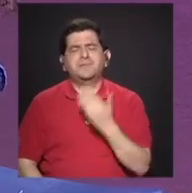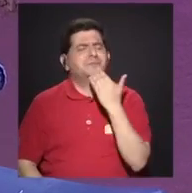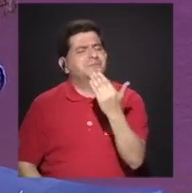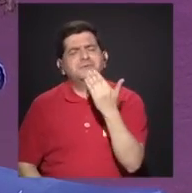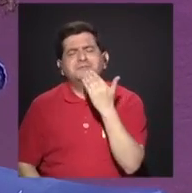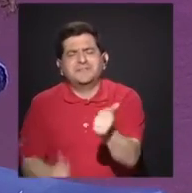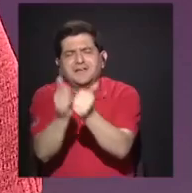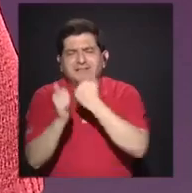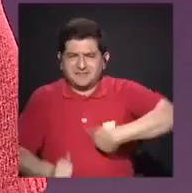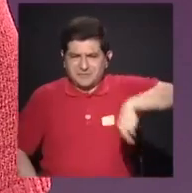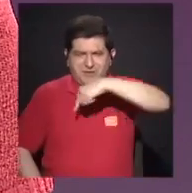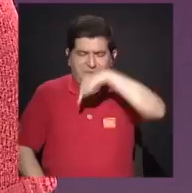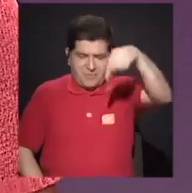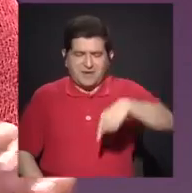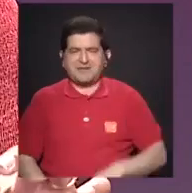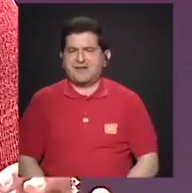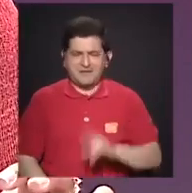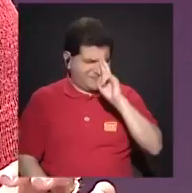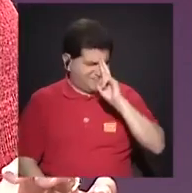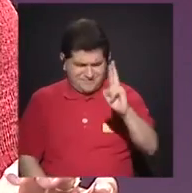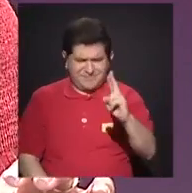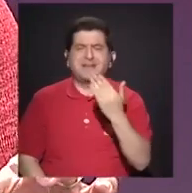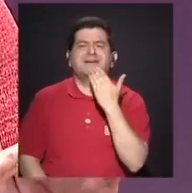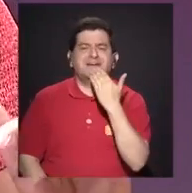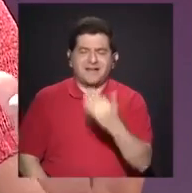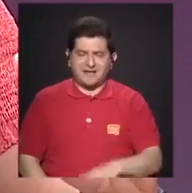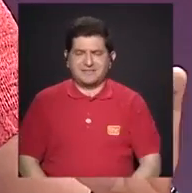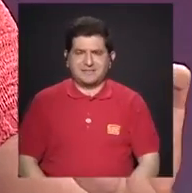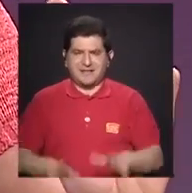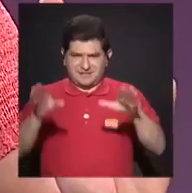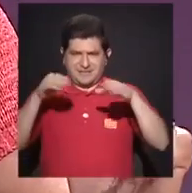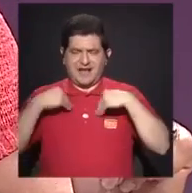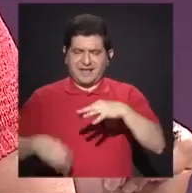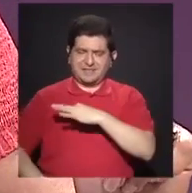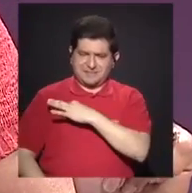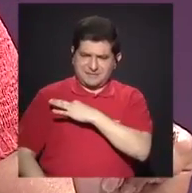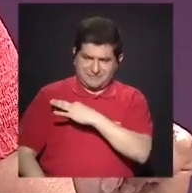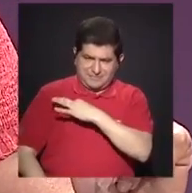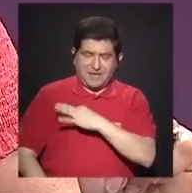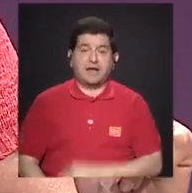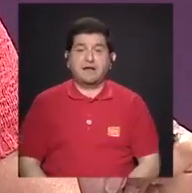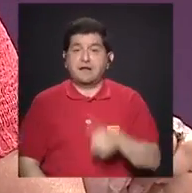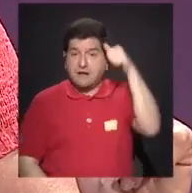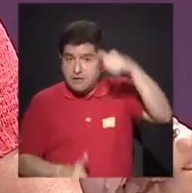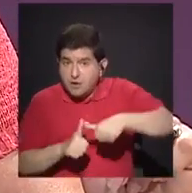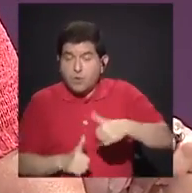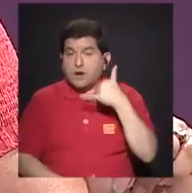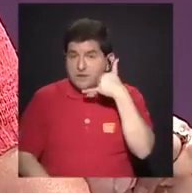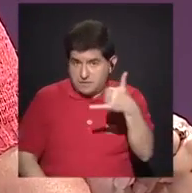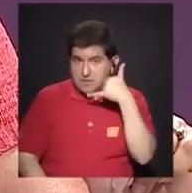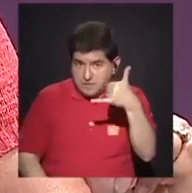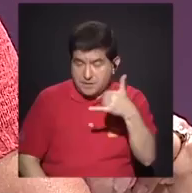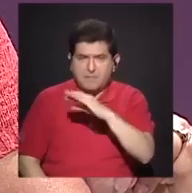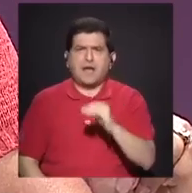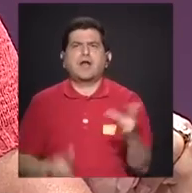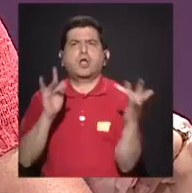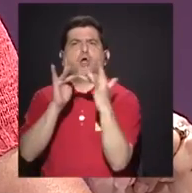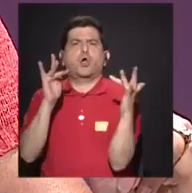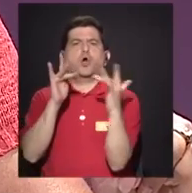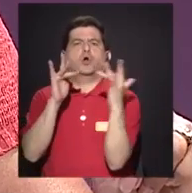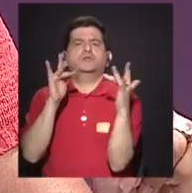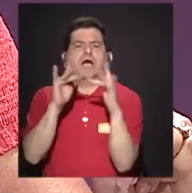por acompañarnos en Irreverencias. Muchas gracias por aceptar la invitación. Recuerde que nos puede llamar y también nos puede